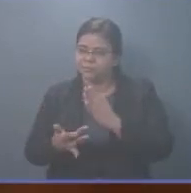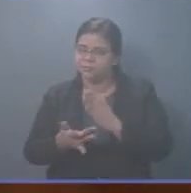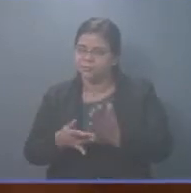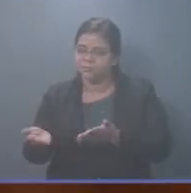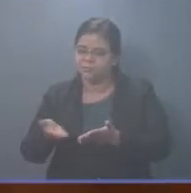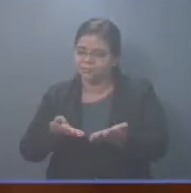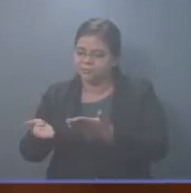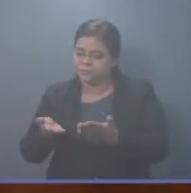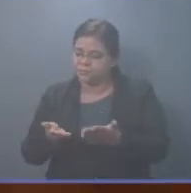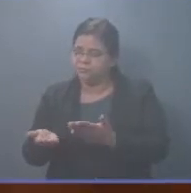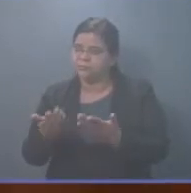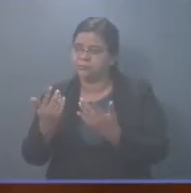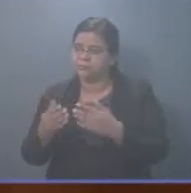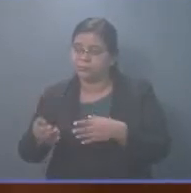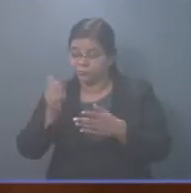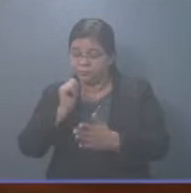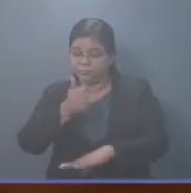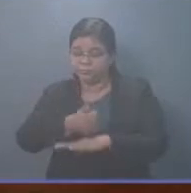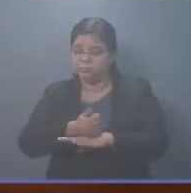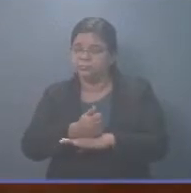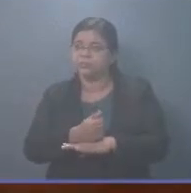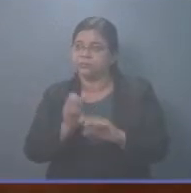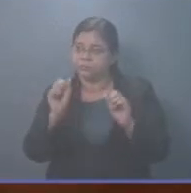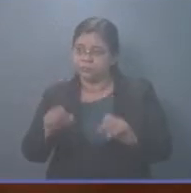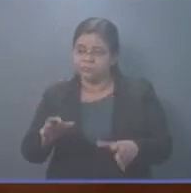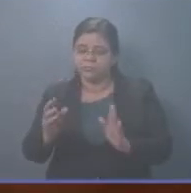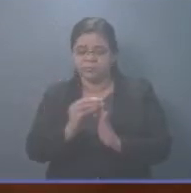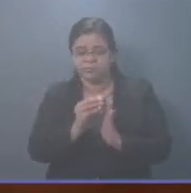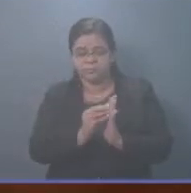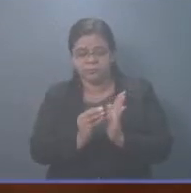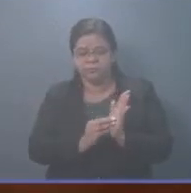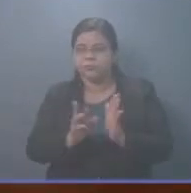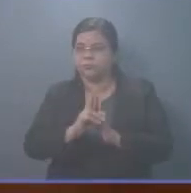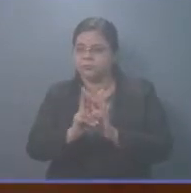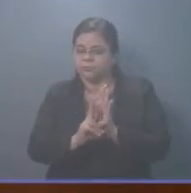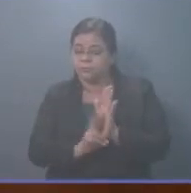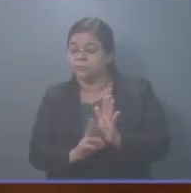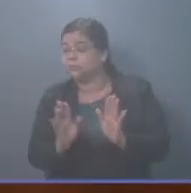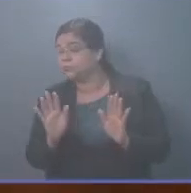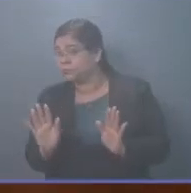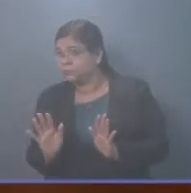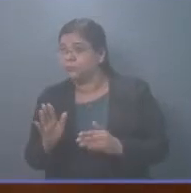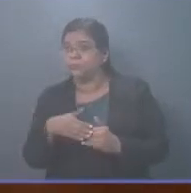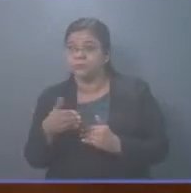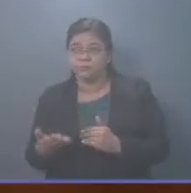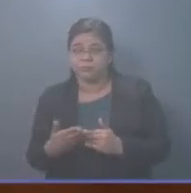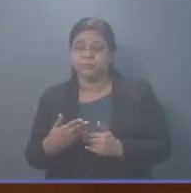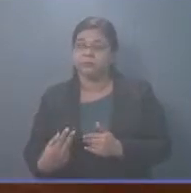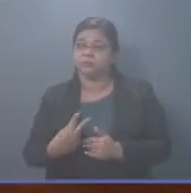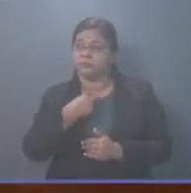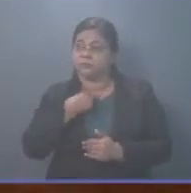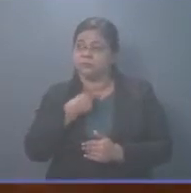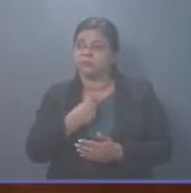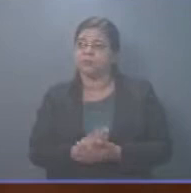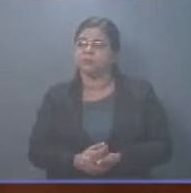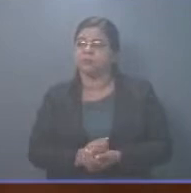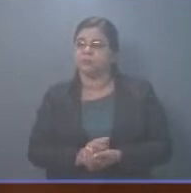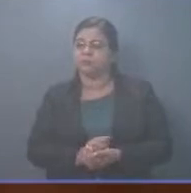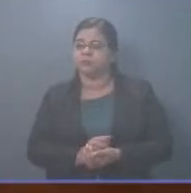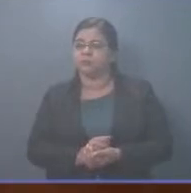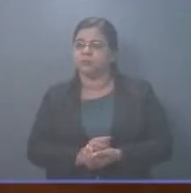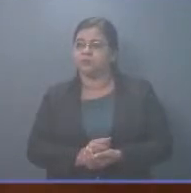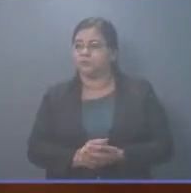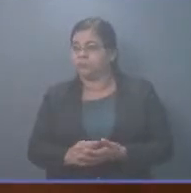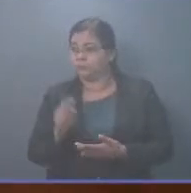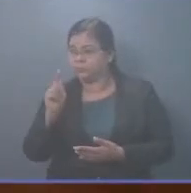servicio para determinar la viabilidad del mismo en el respectivo reglamento, pues de lo contrario se generaría una dispersión normativa.